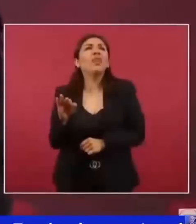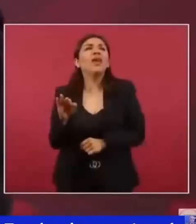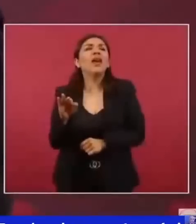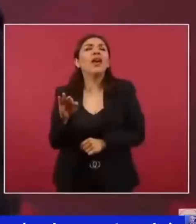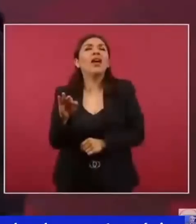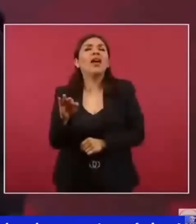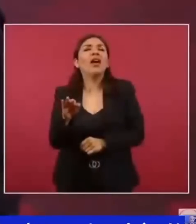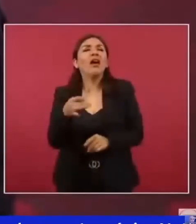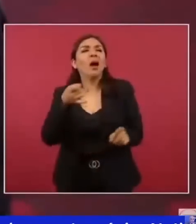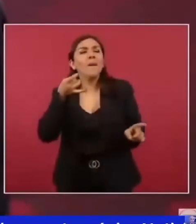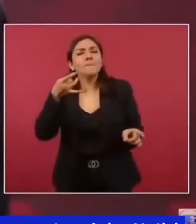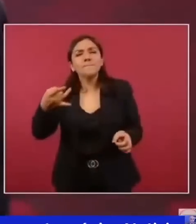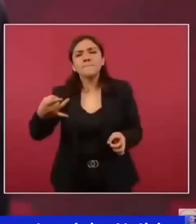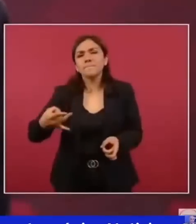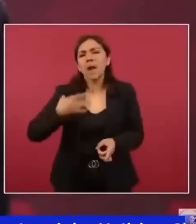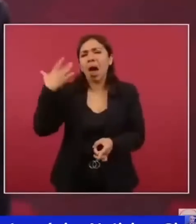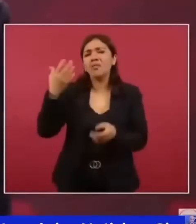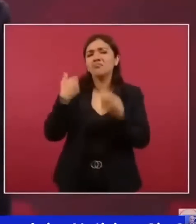derrotado.